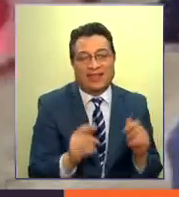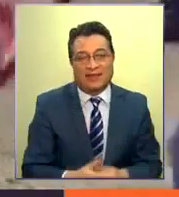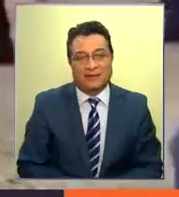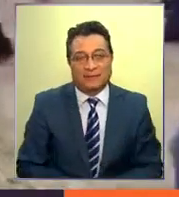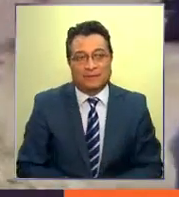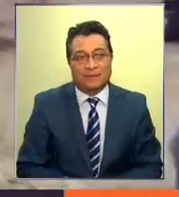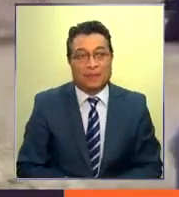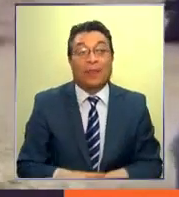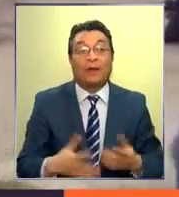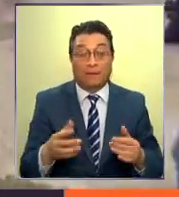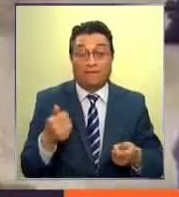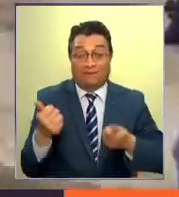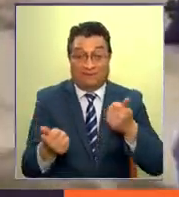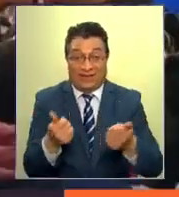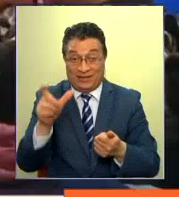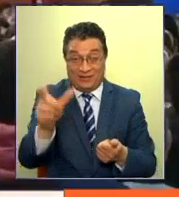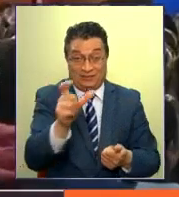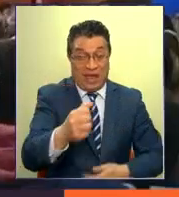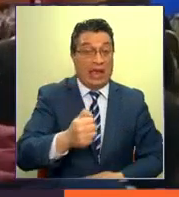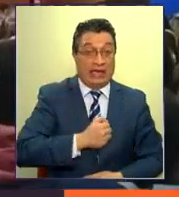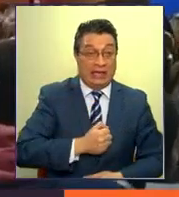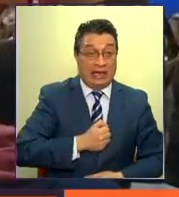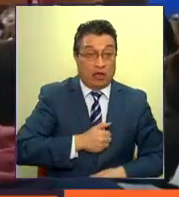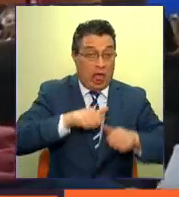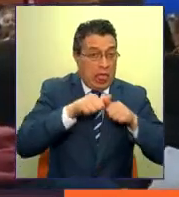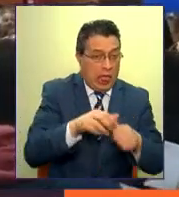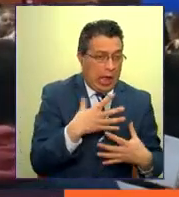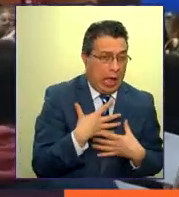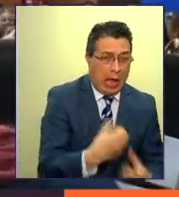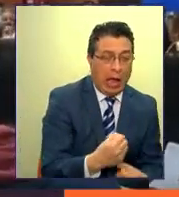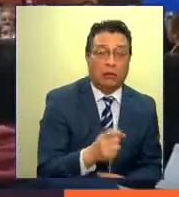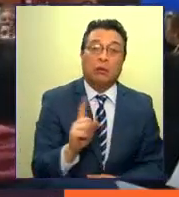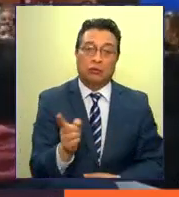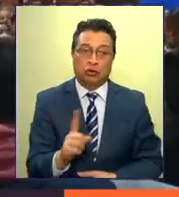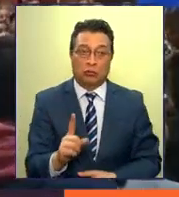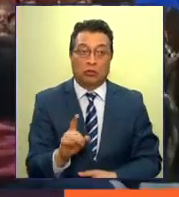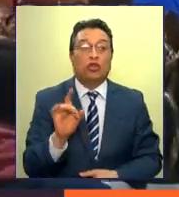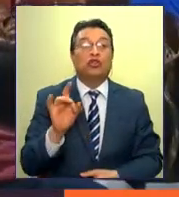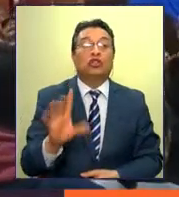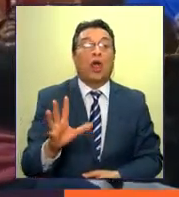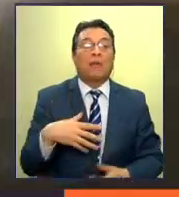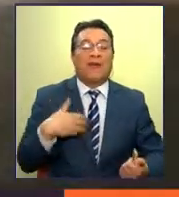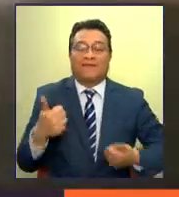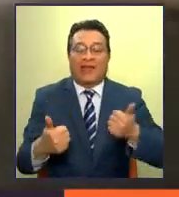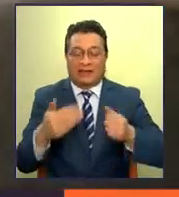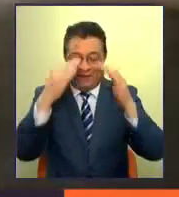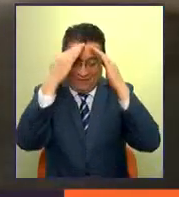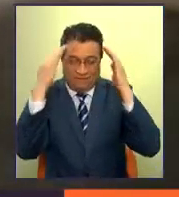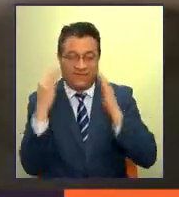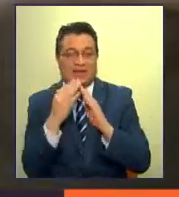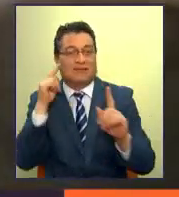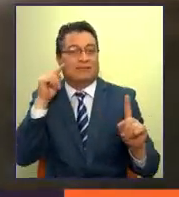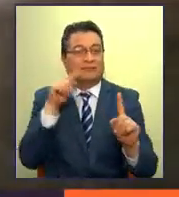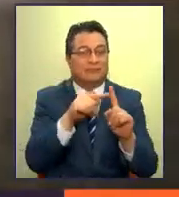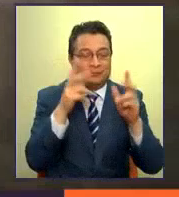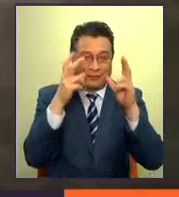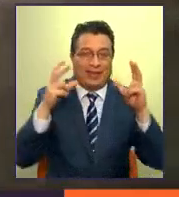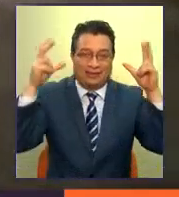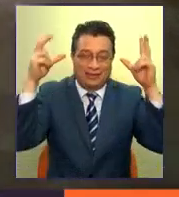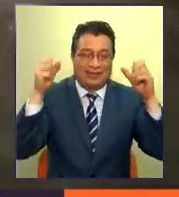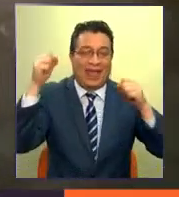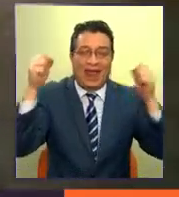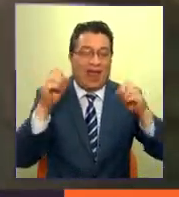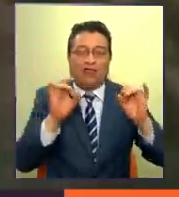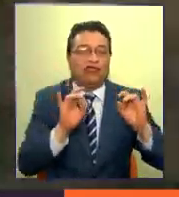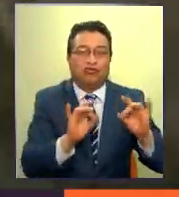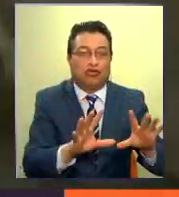Los bailarines no son católicos recalcitrantes. Lo suyo es más bien el baile y la Virgen, La Tirana y su fervor. La música